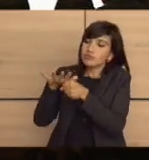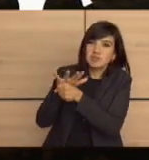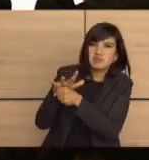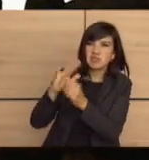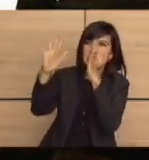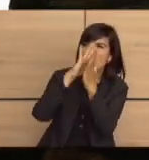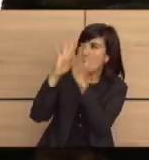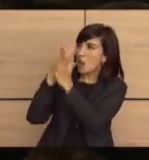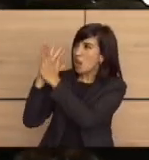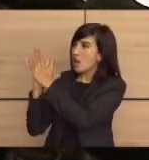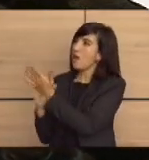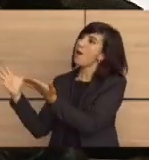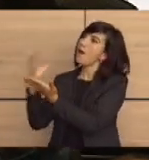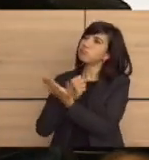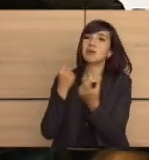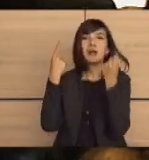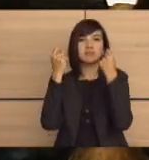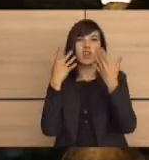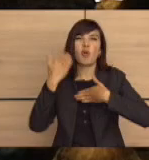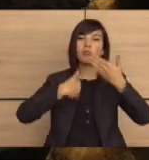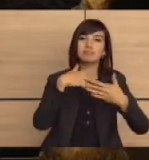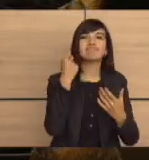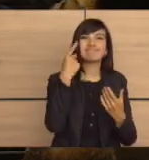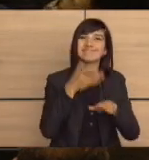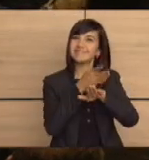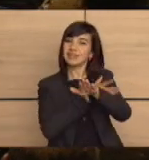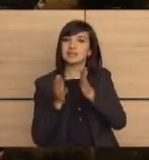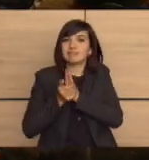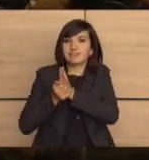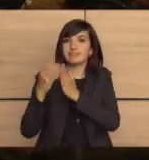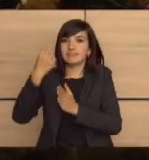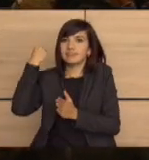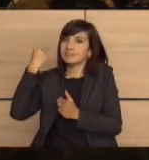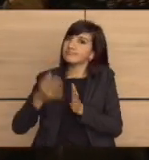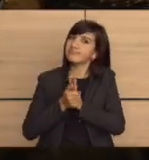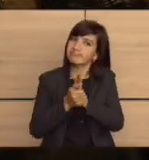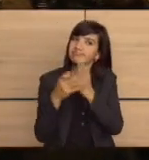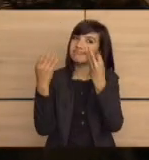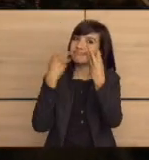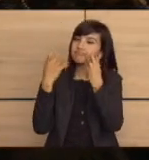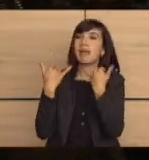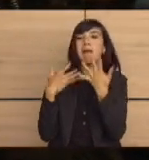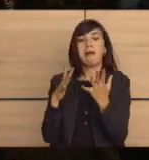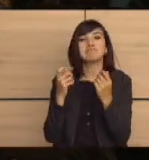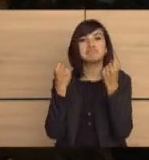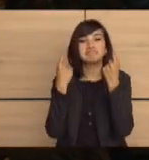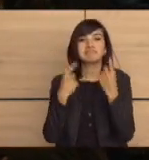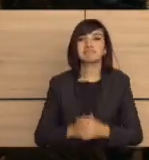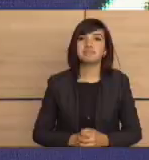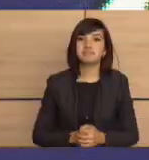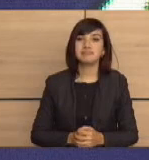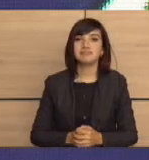En ese orden de ideas es también importante que la comisión considere darle un componente práctico a la enseñanza de la